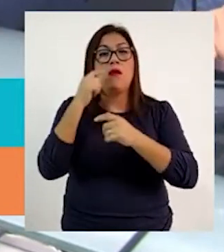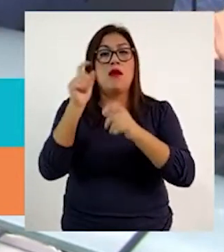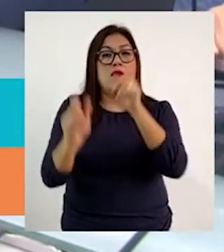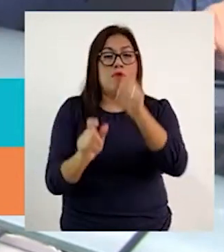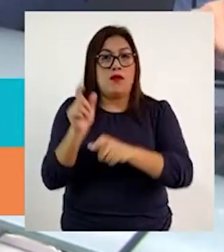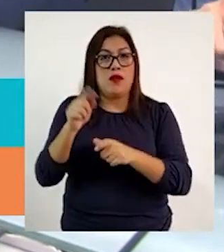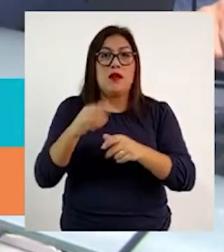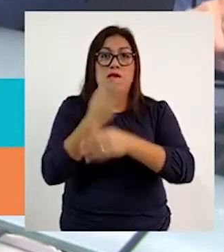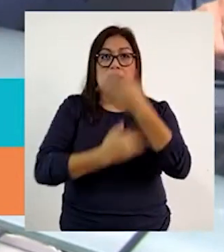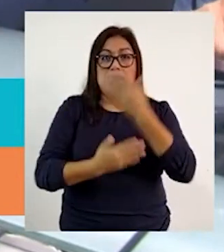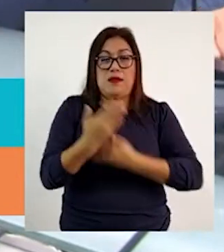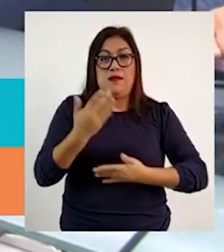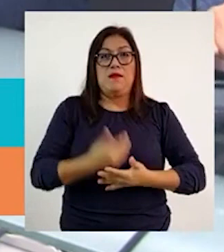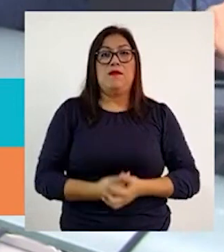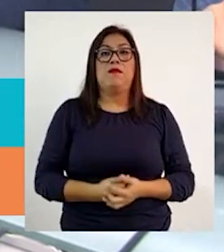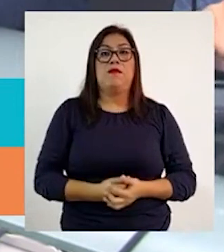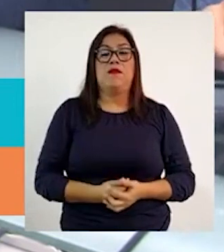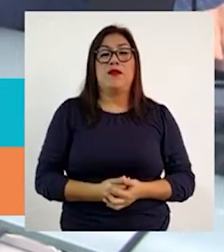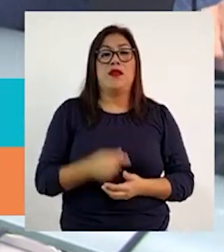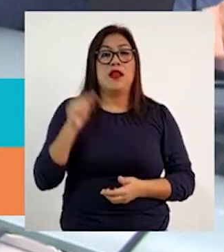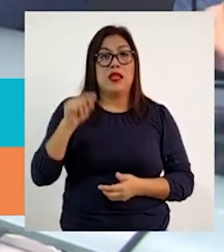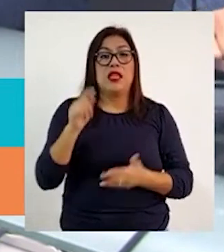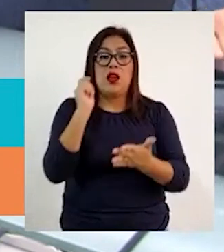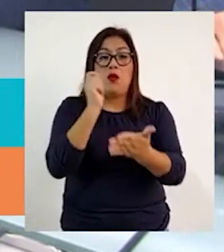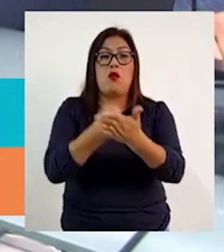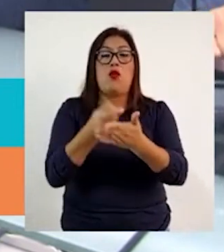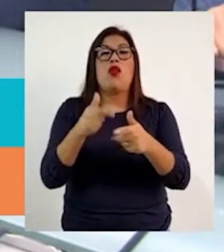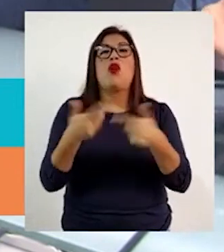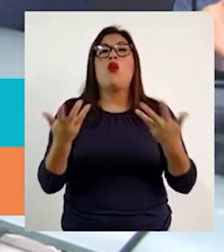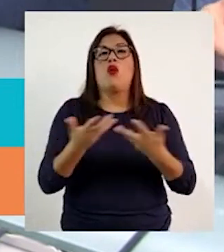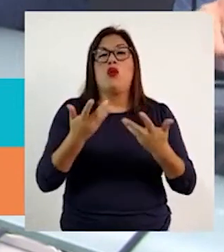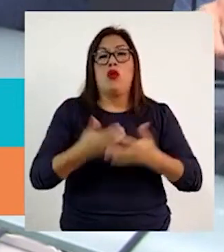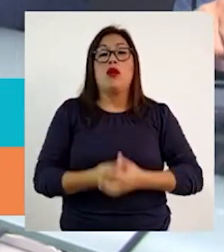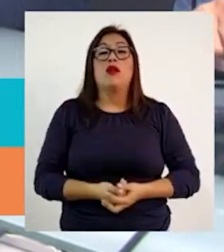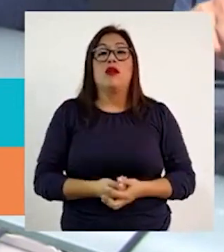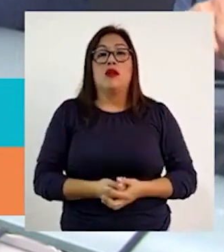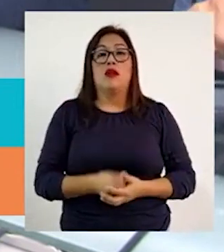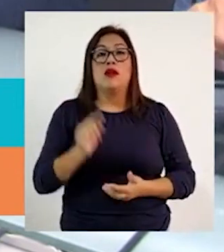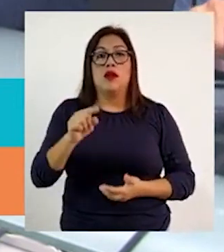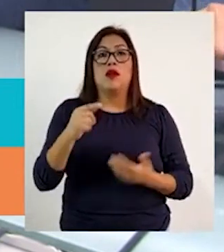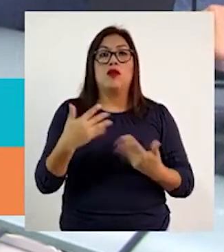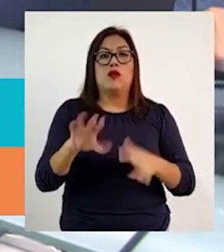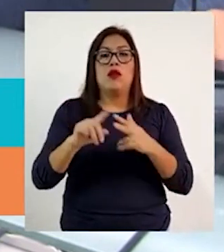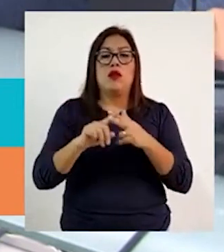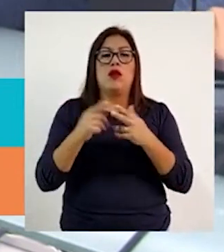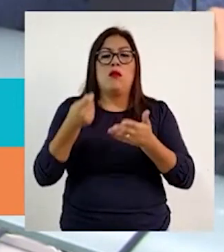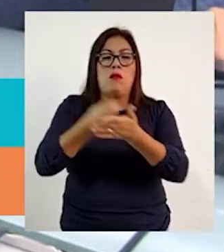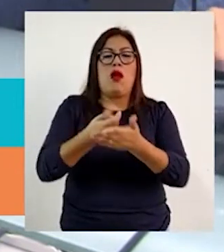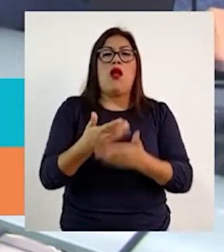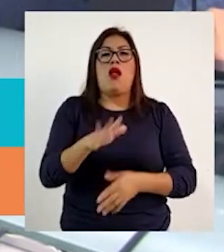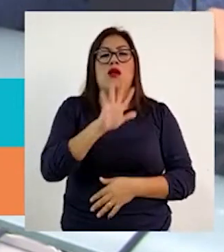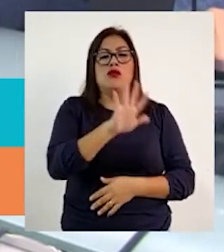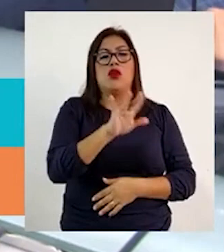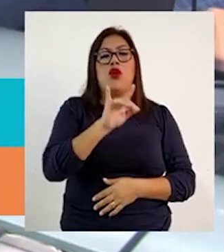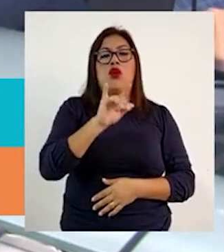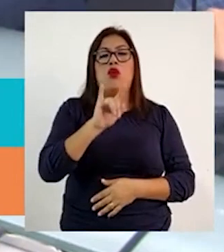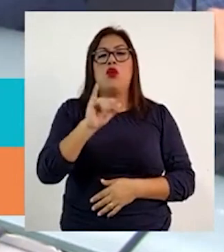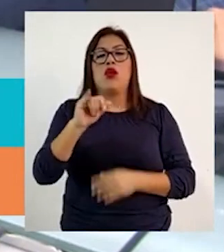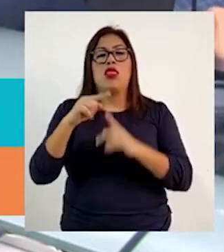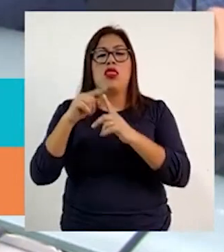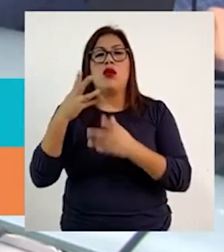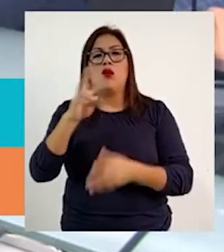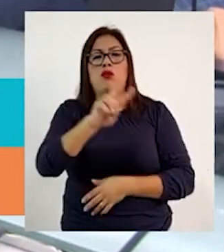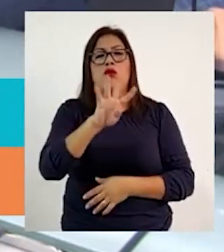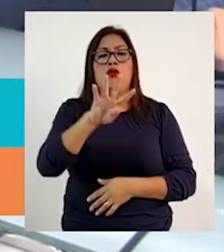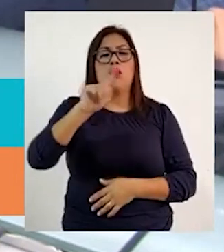con discapacidad. Y estas multas van y pueden llegar hasta más de 5 UITs, que es equivalente a